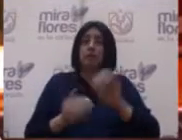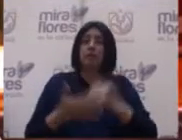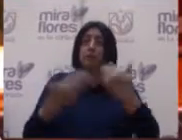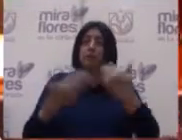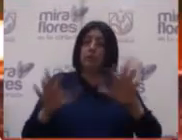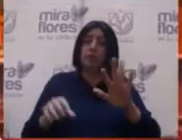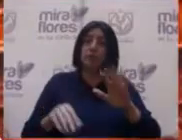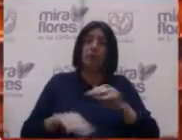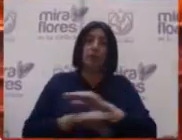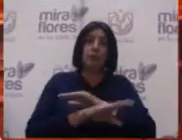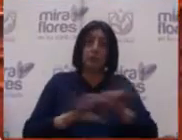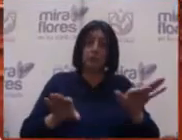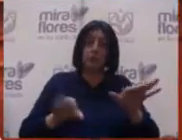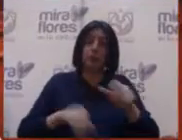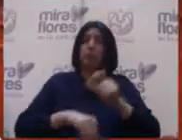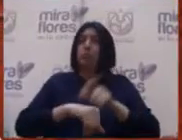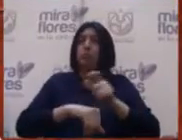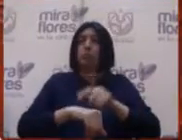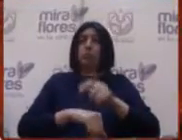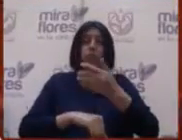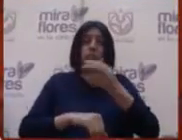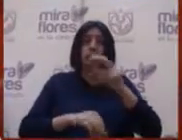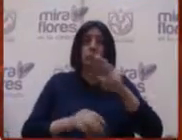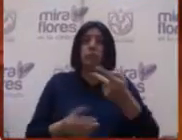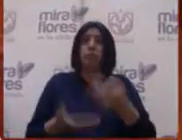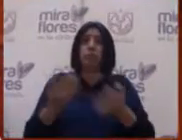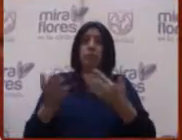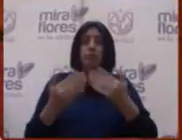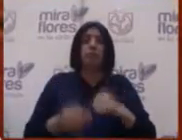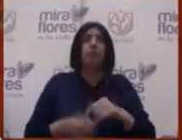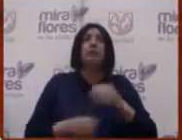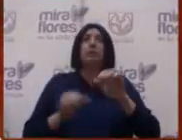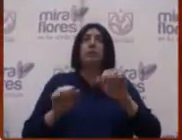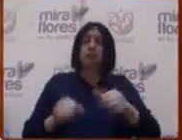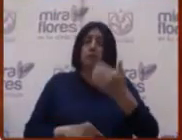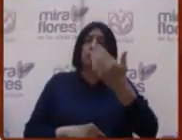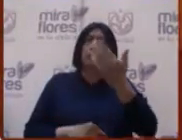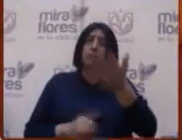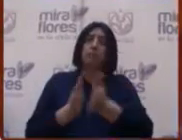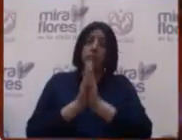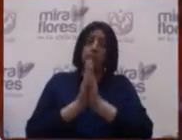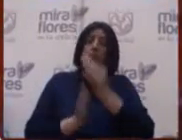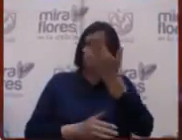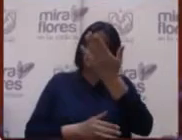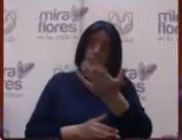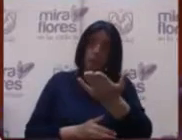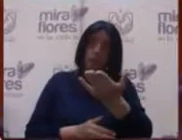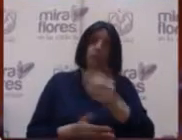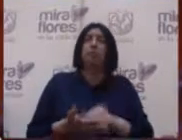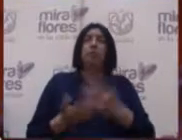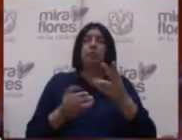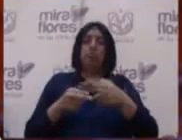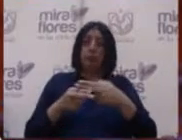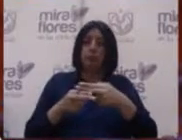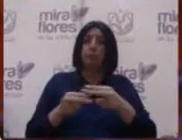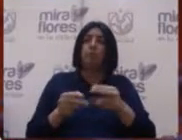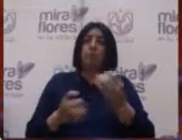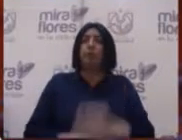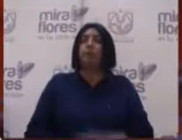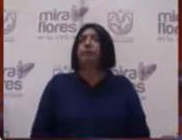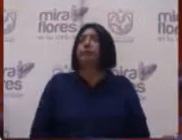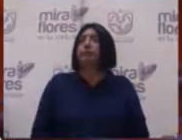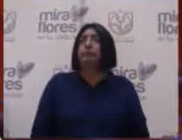ya se venció su plazo para hablar, usted ha pedido la palabra, se la voy a dar, pero sea breve, por favor, señor